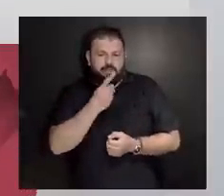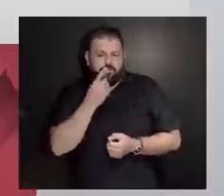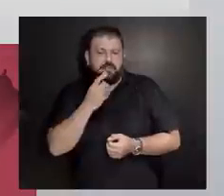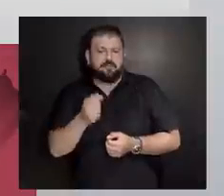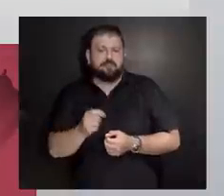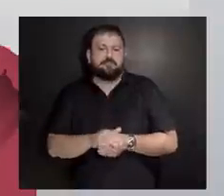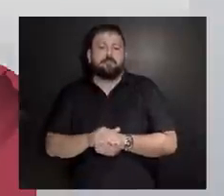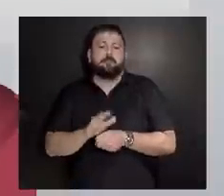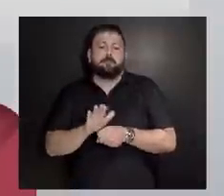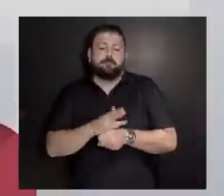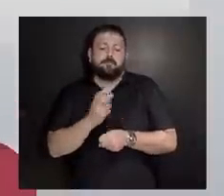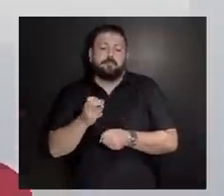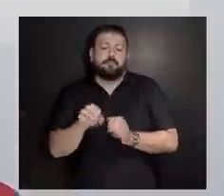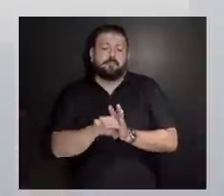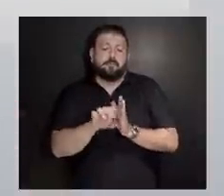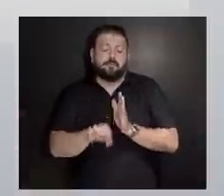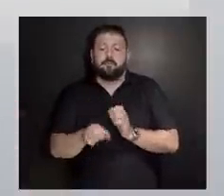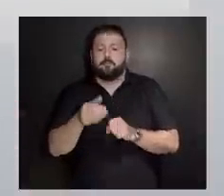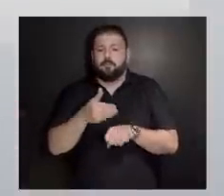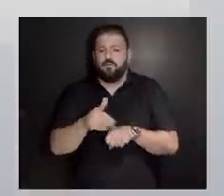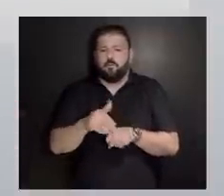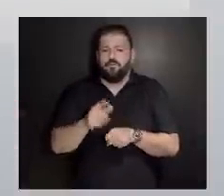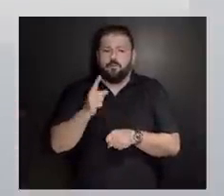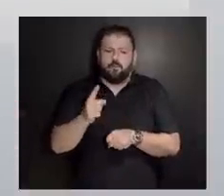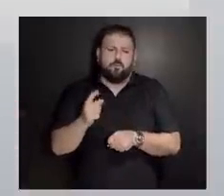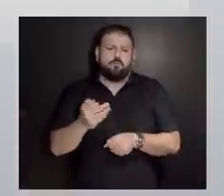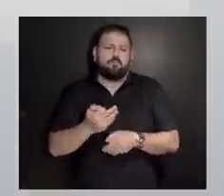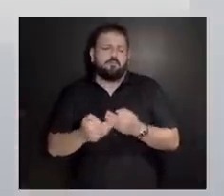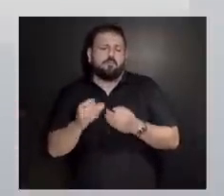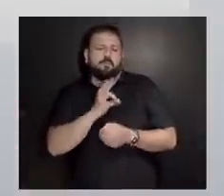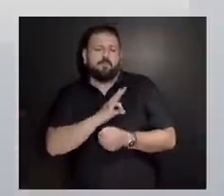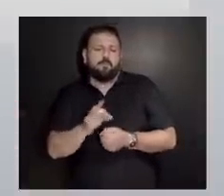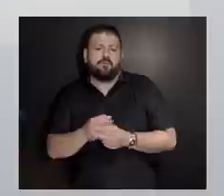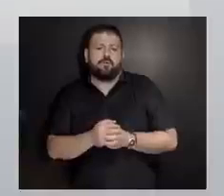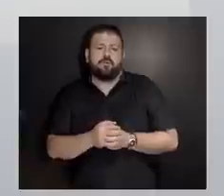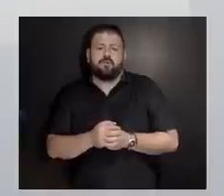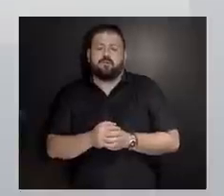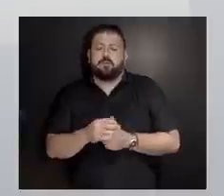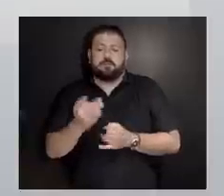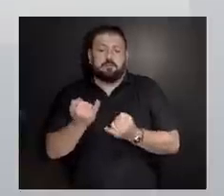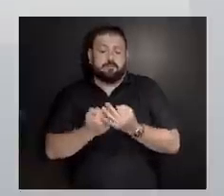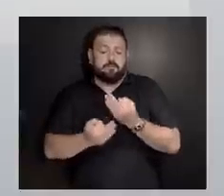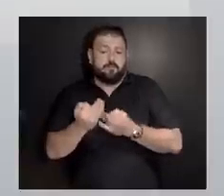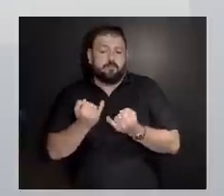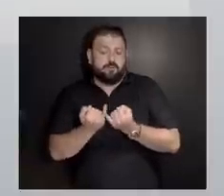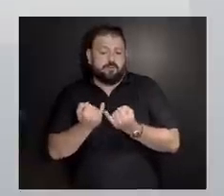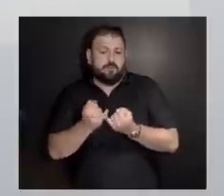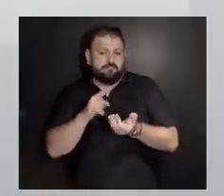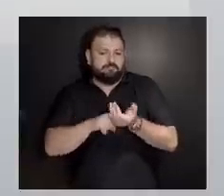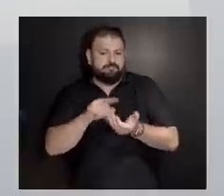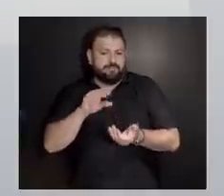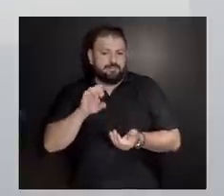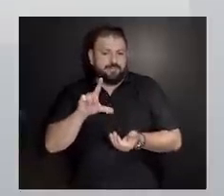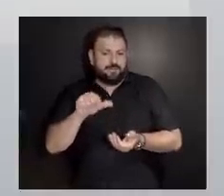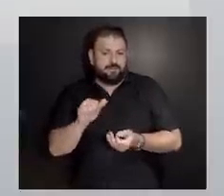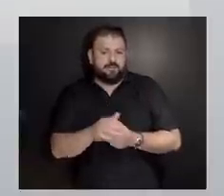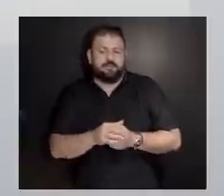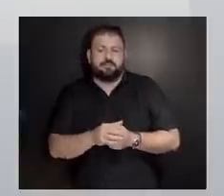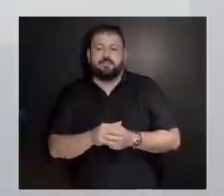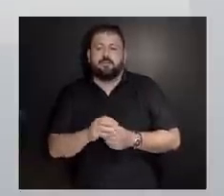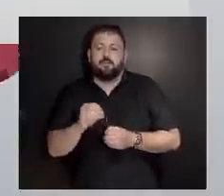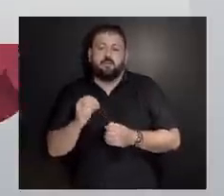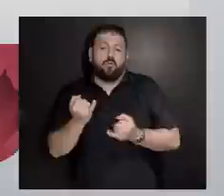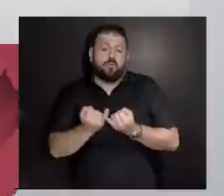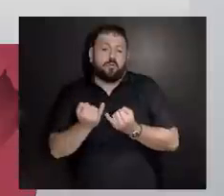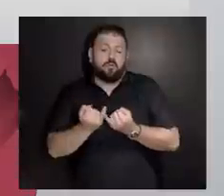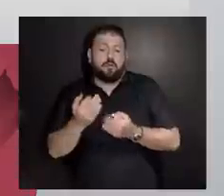es exclusiva, por ejemplo, de la tipo 1, que son como cuestiones de afección a las células beta del páncreas, o a lo mejor una resistencia